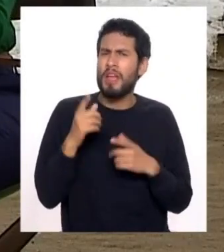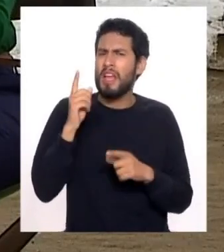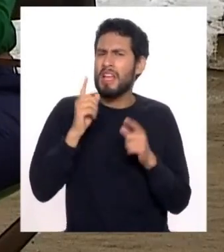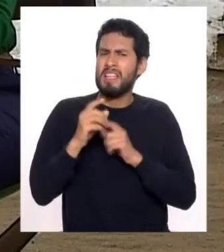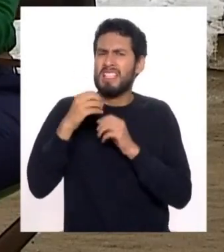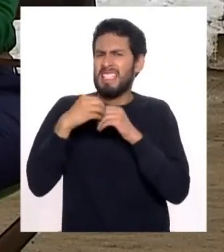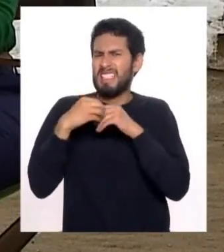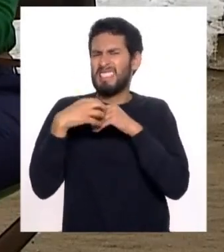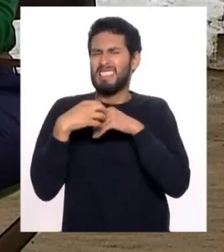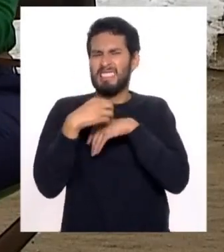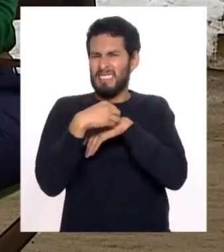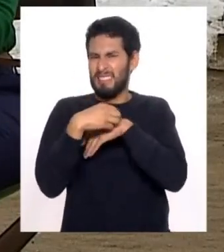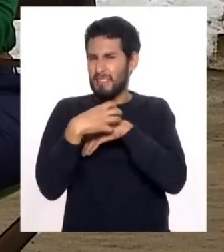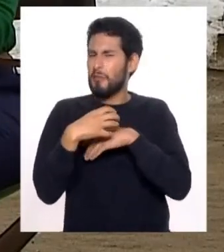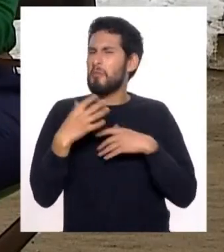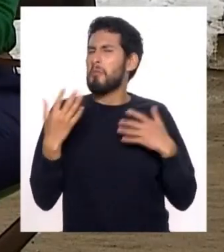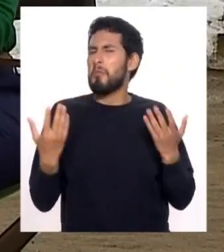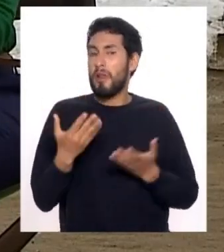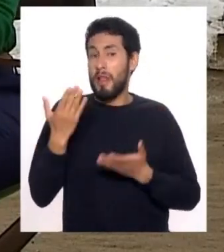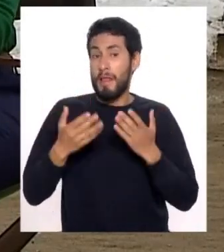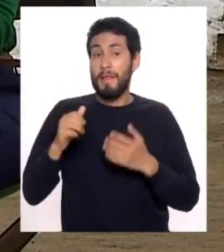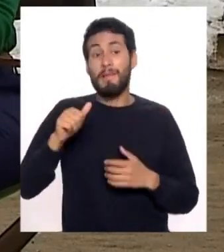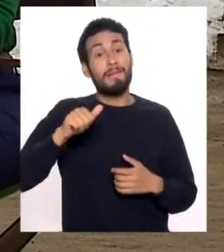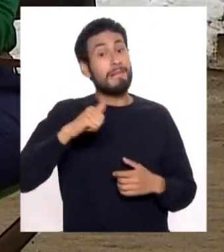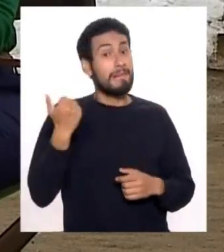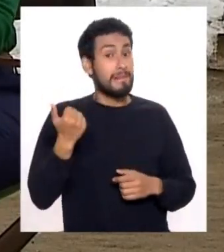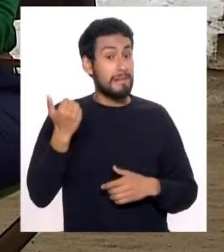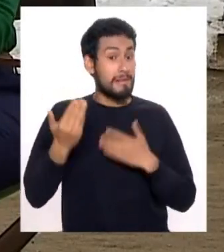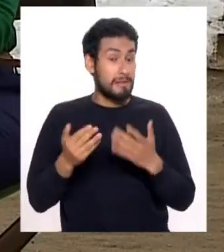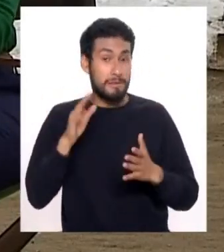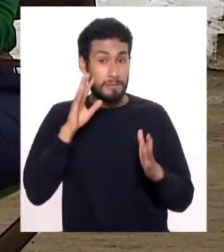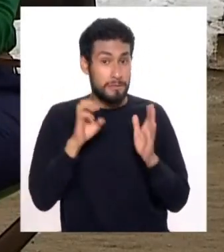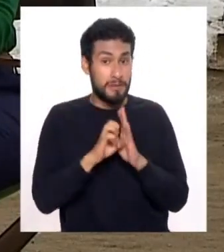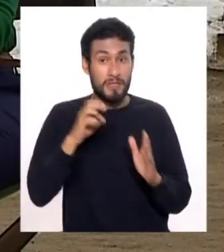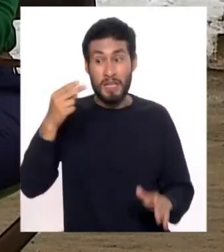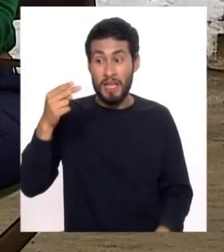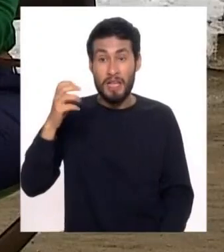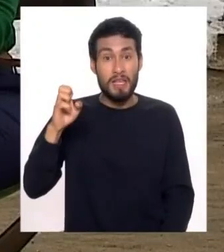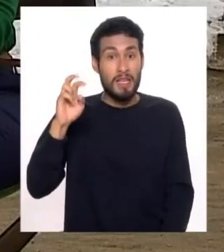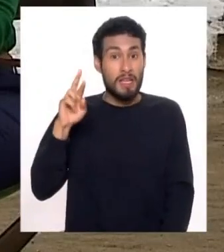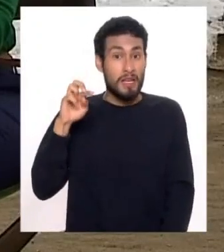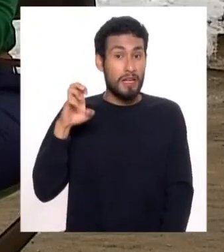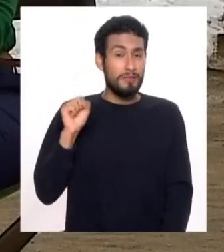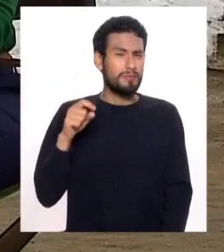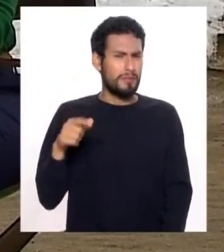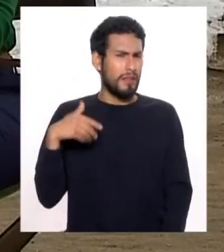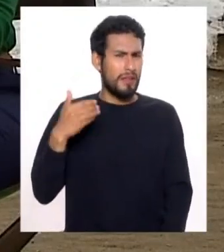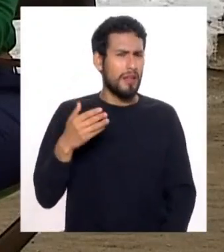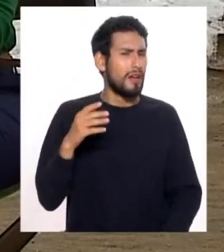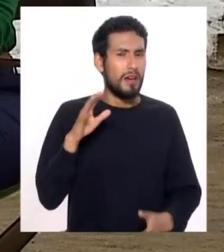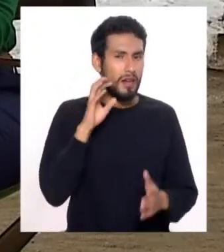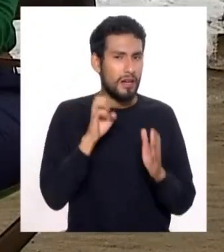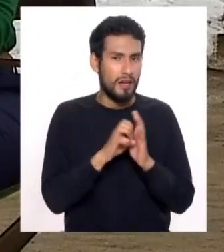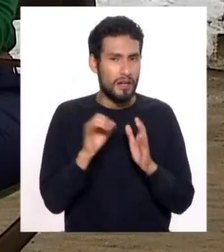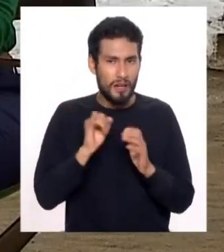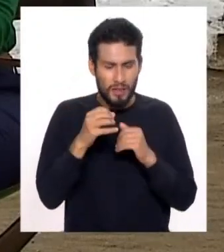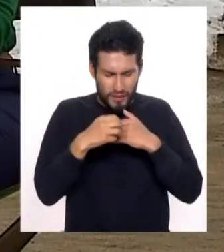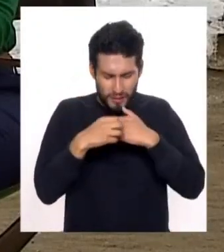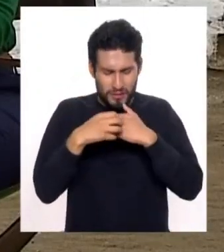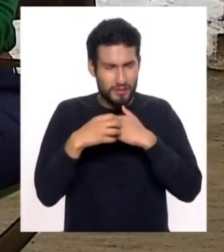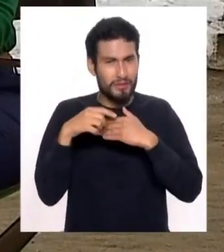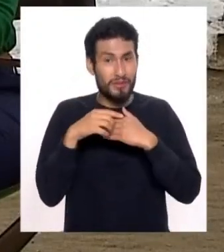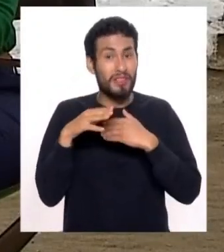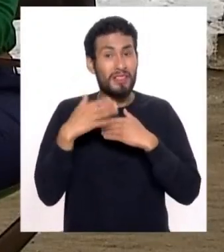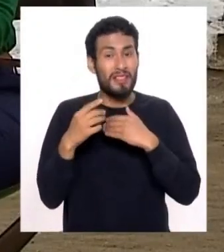lesiones motivadas por otros procesos, por ejemplo, el herpes es más frecuente que aparezca como una pequeña papulita, luego